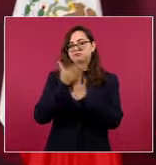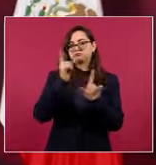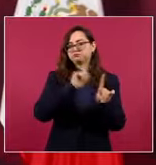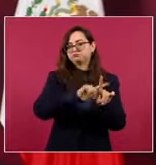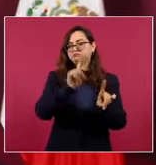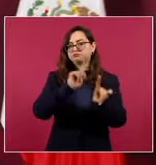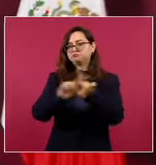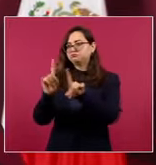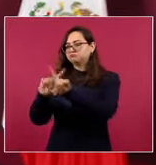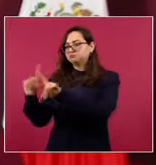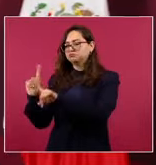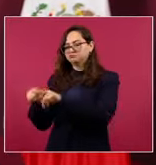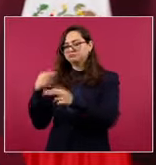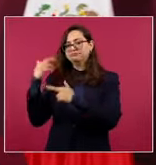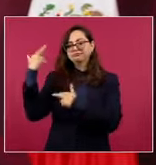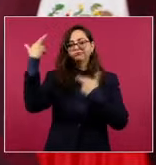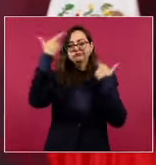para